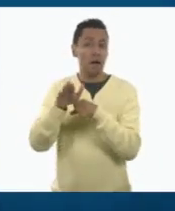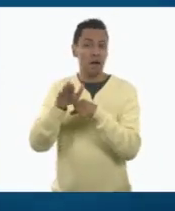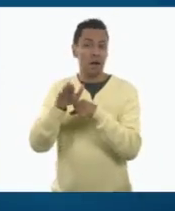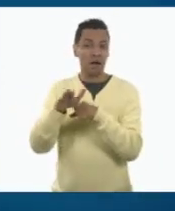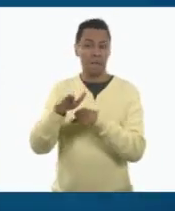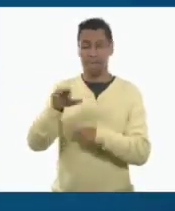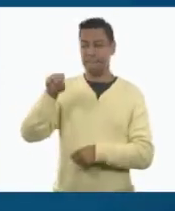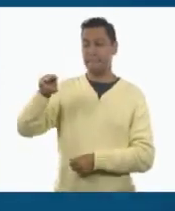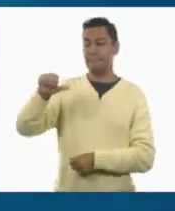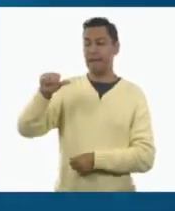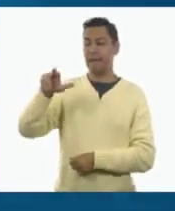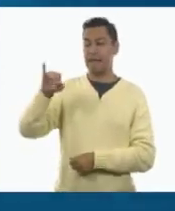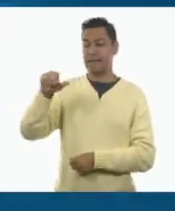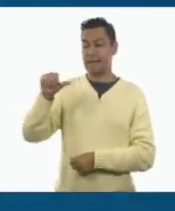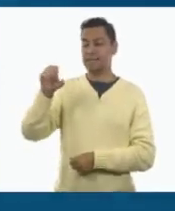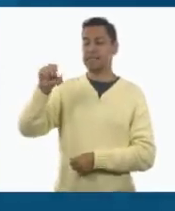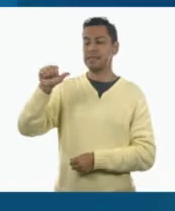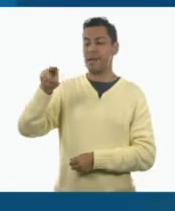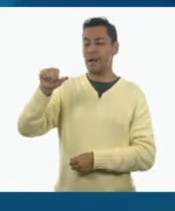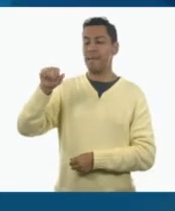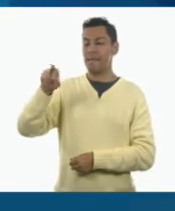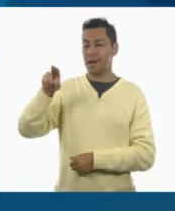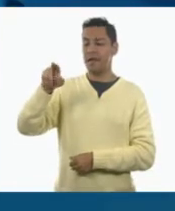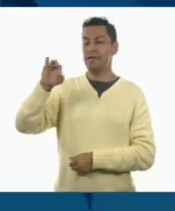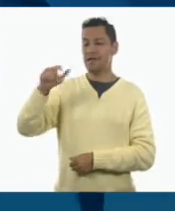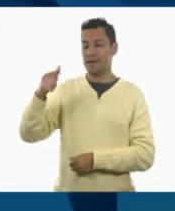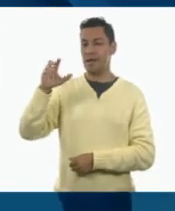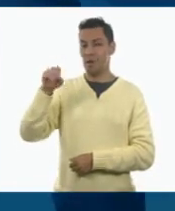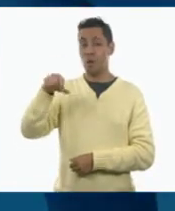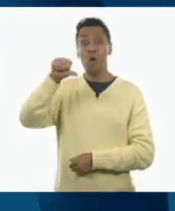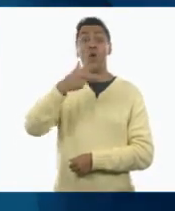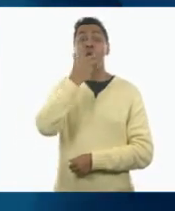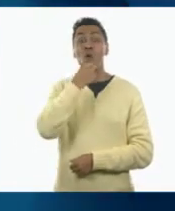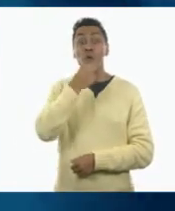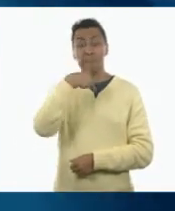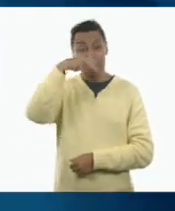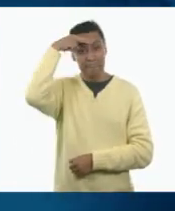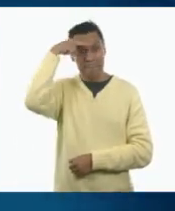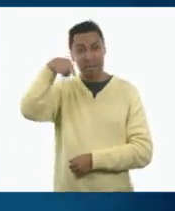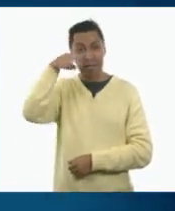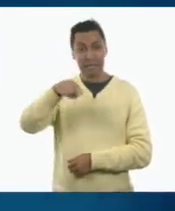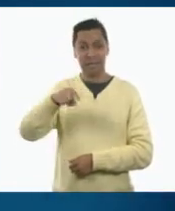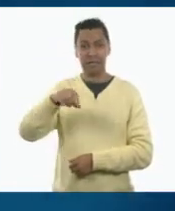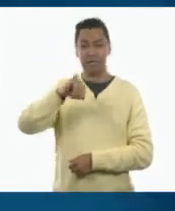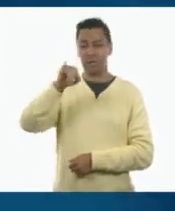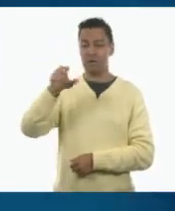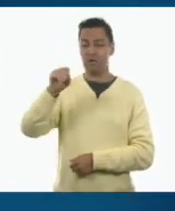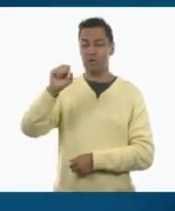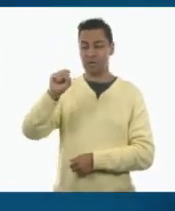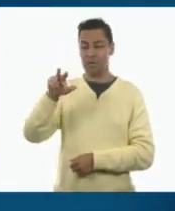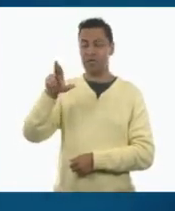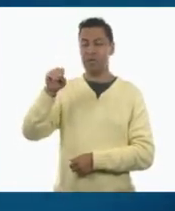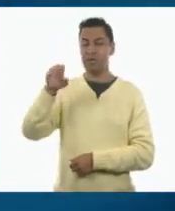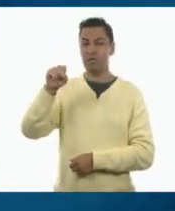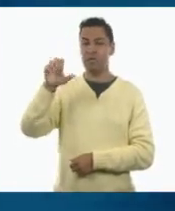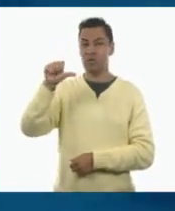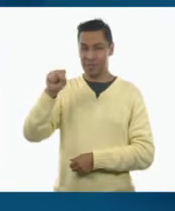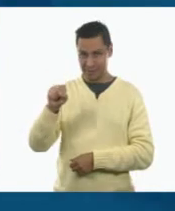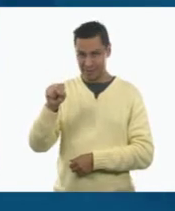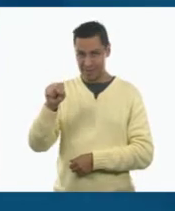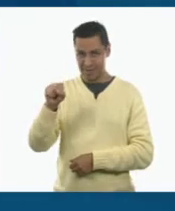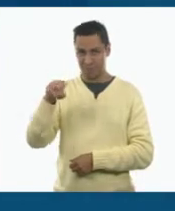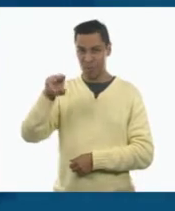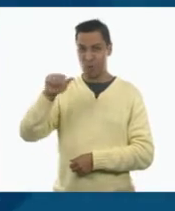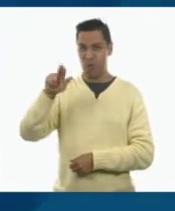de Samaniego, Tomás de Iriarte o el mexicano José Rosas Moreno. Adéntrate en el mundo